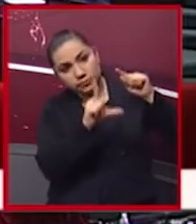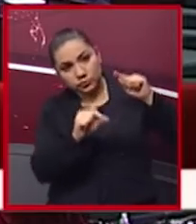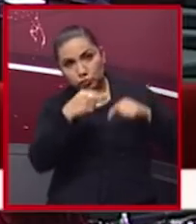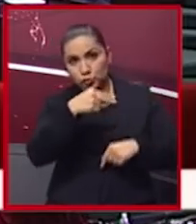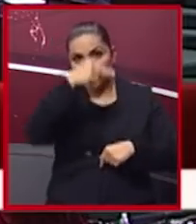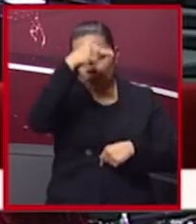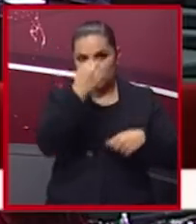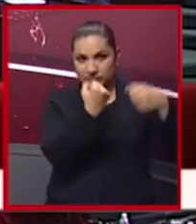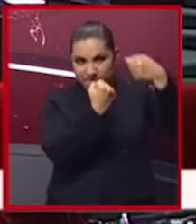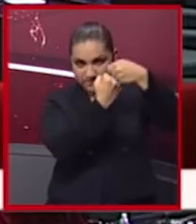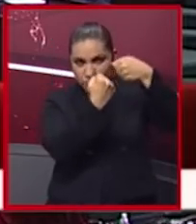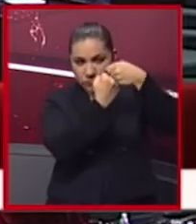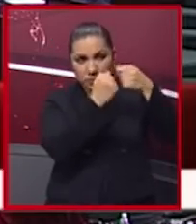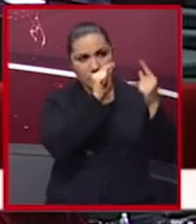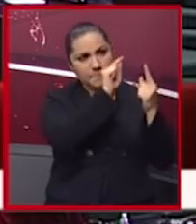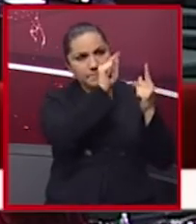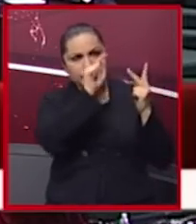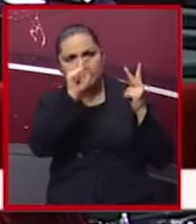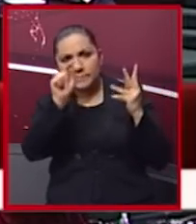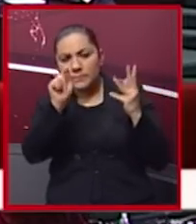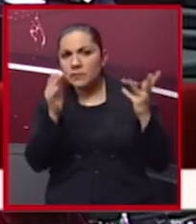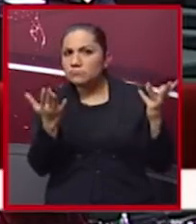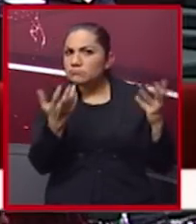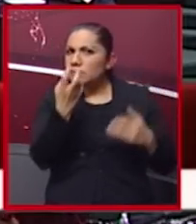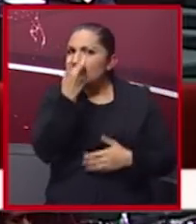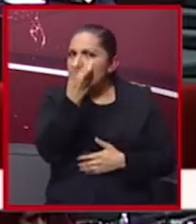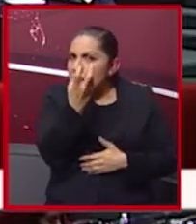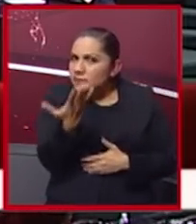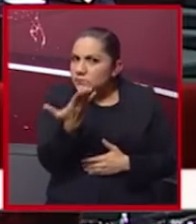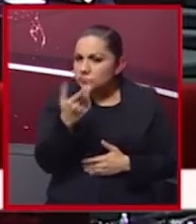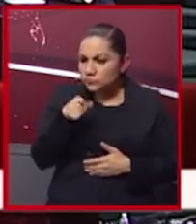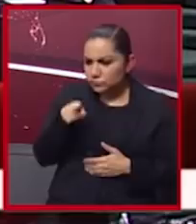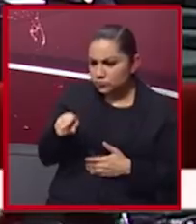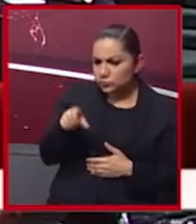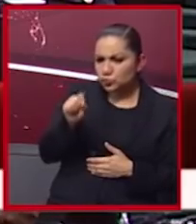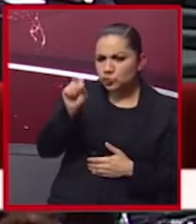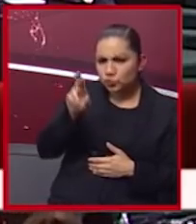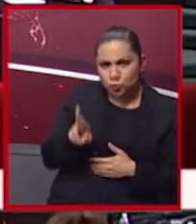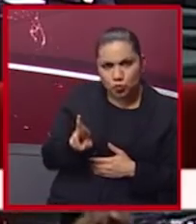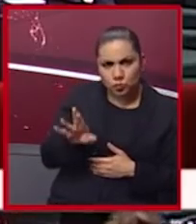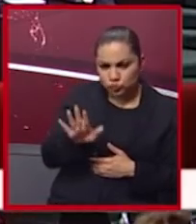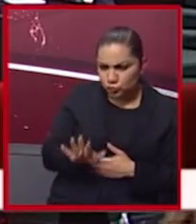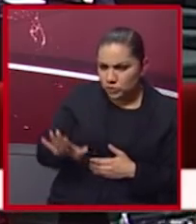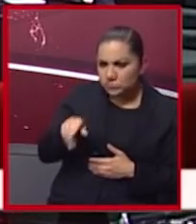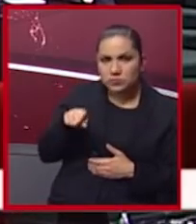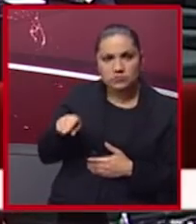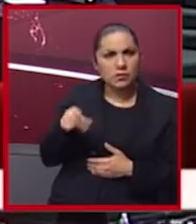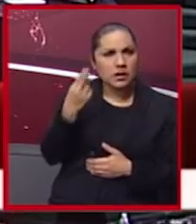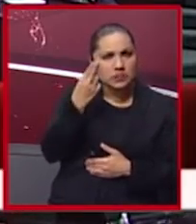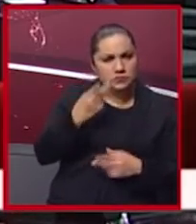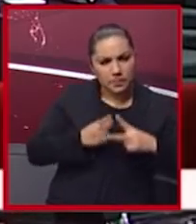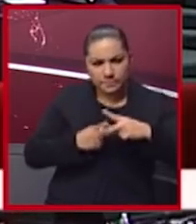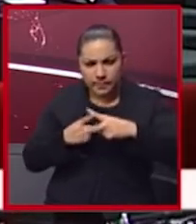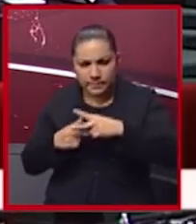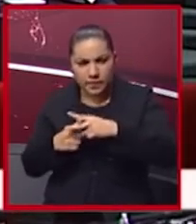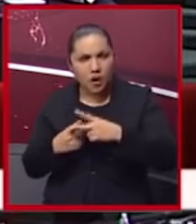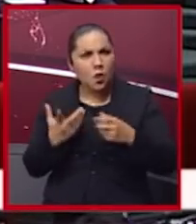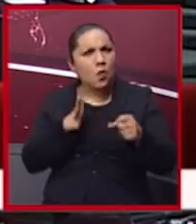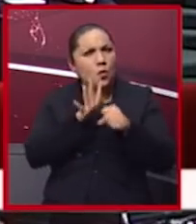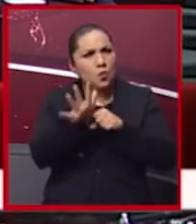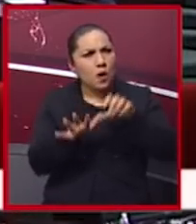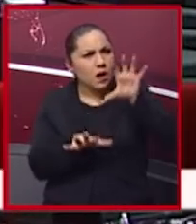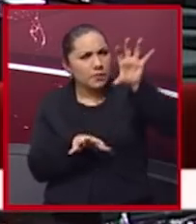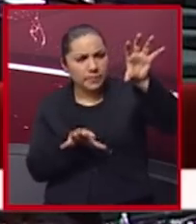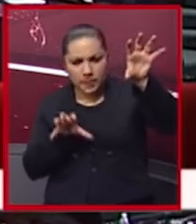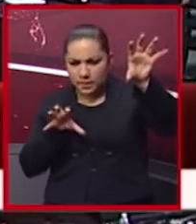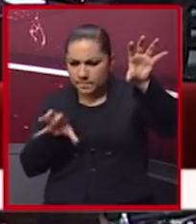traerá graves repercusiones al desarrollo de la región sur-sureste si se necesitan de estímulos y que las zonas económicas